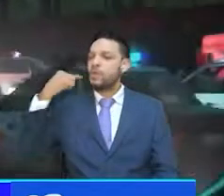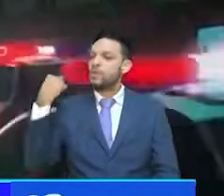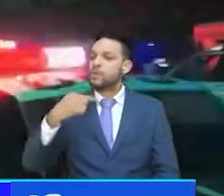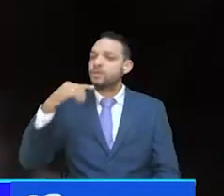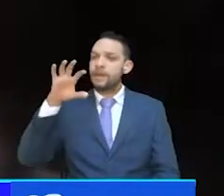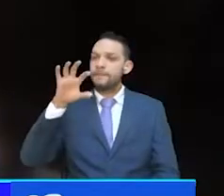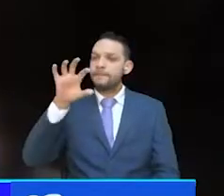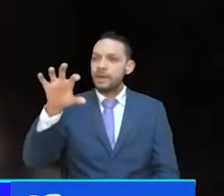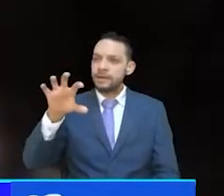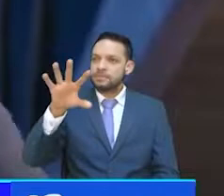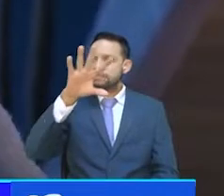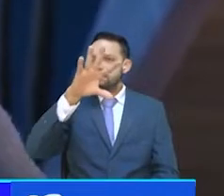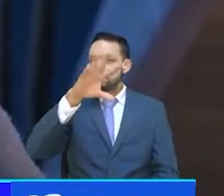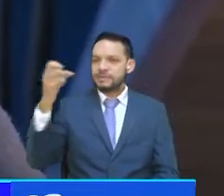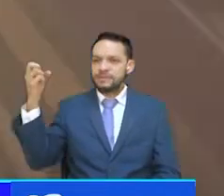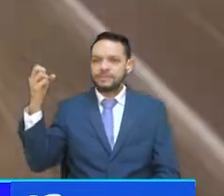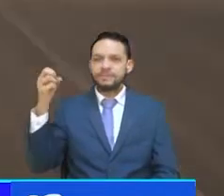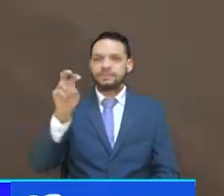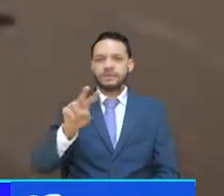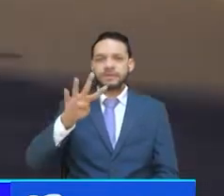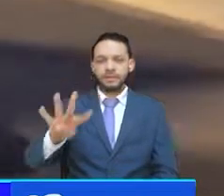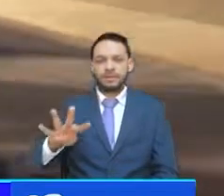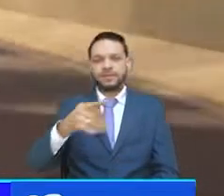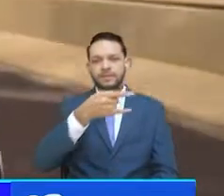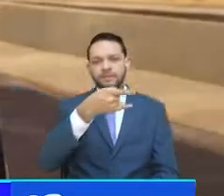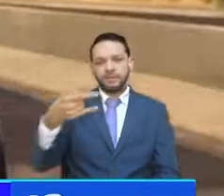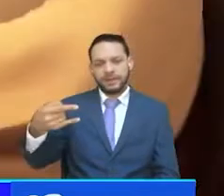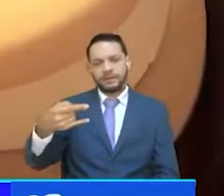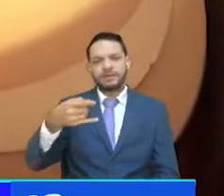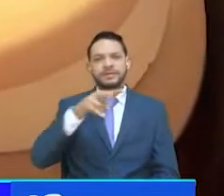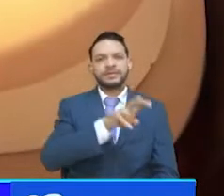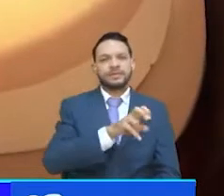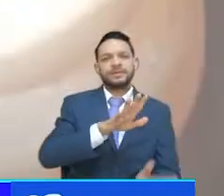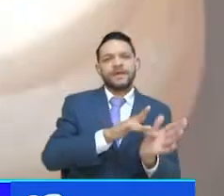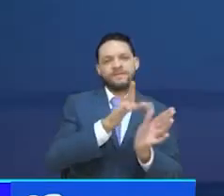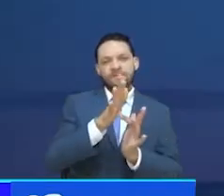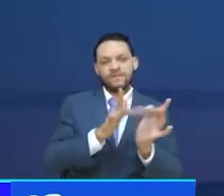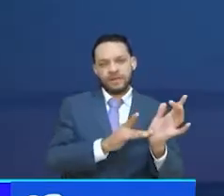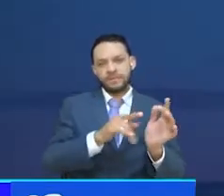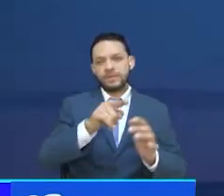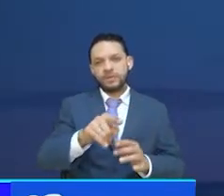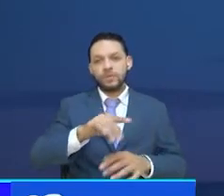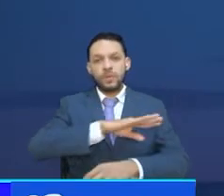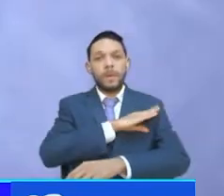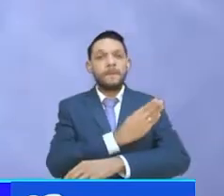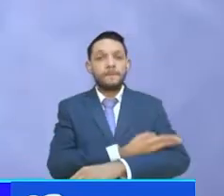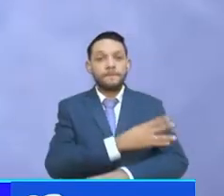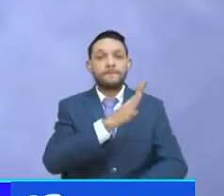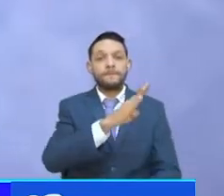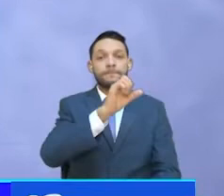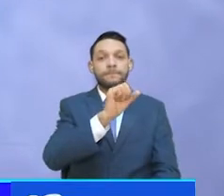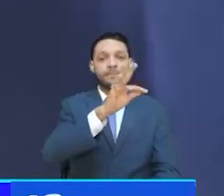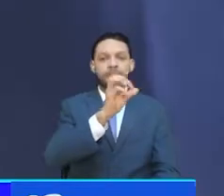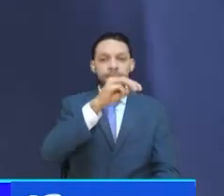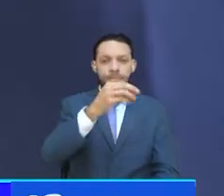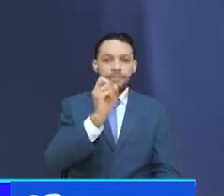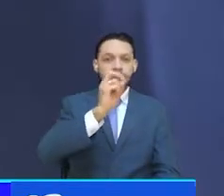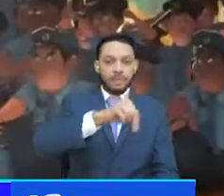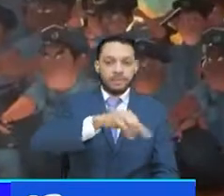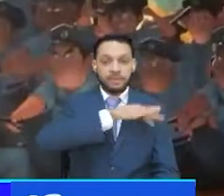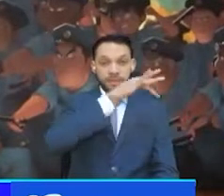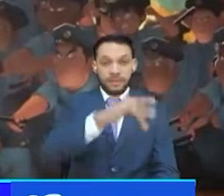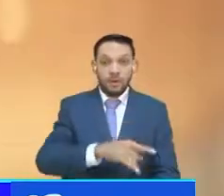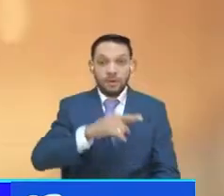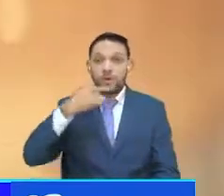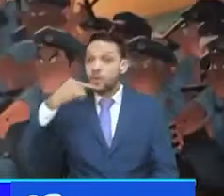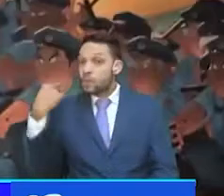Guys se estrenaría el 24 de marzo y Ambulance el 7 de abril. The Batman, que ha generado expectativa mundial y no llegará por el momento a